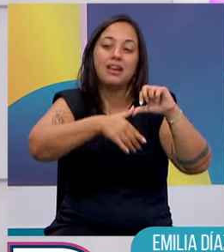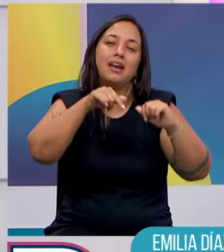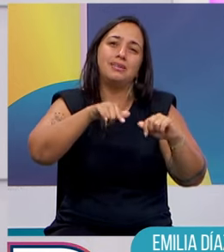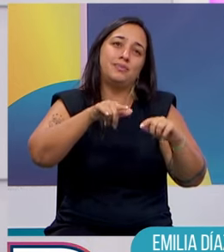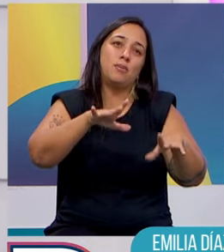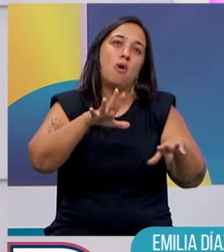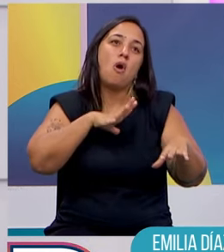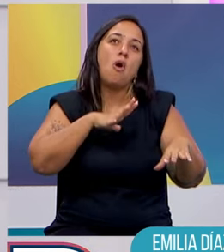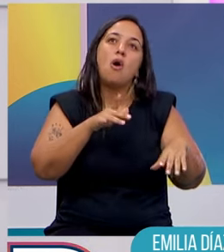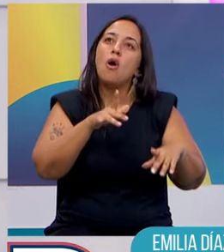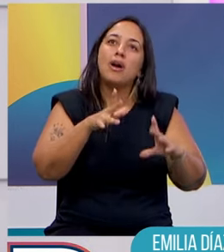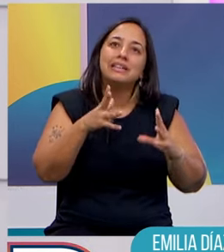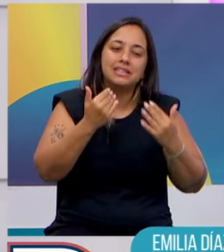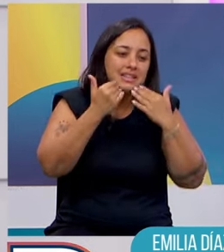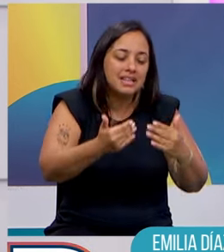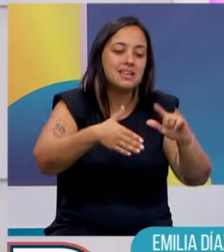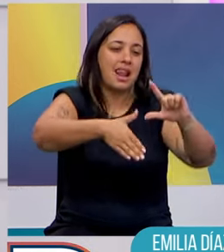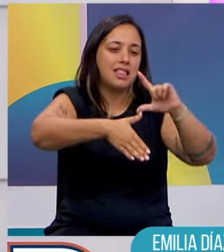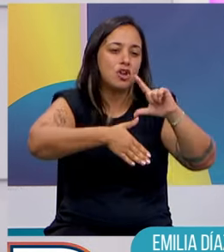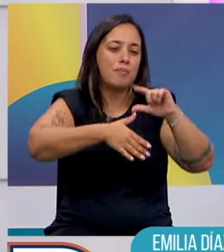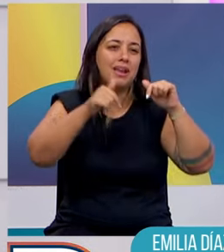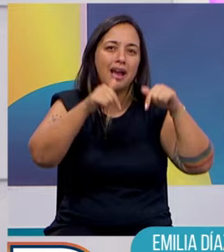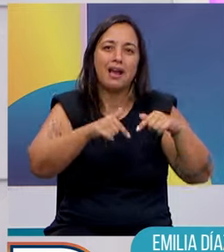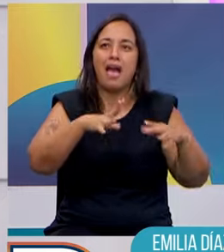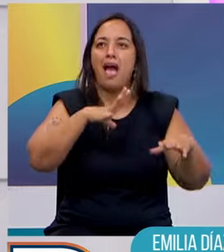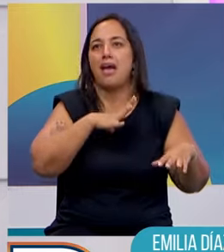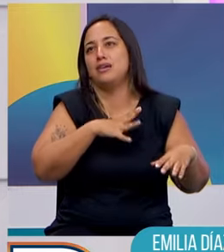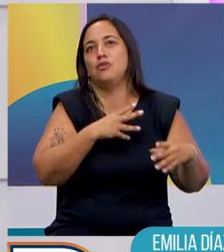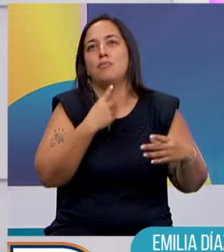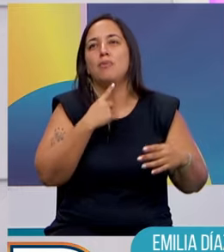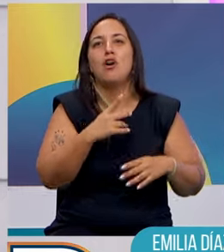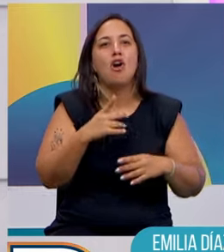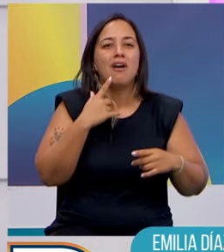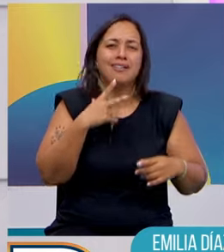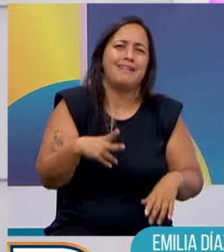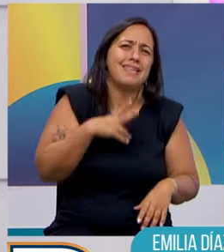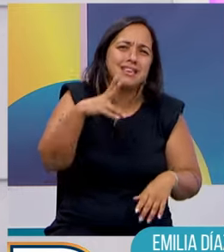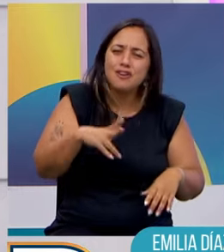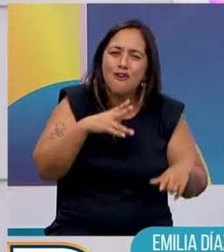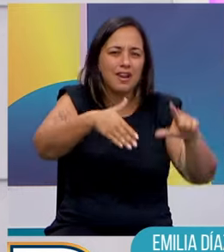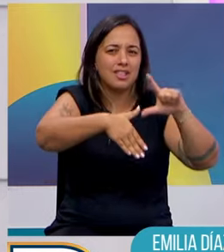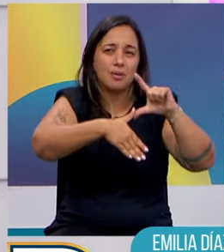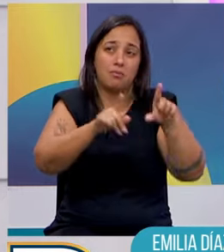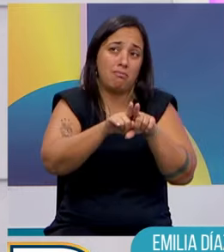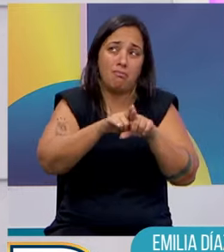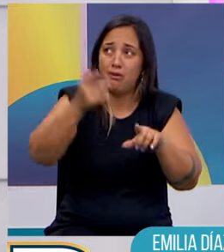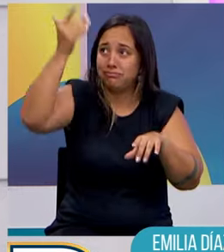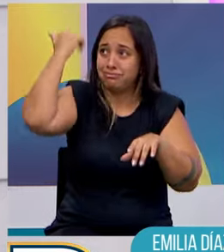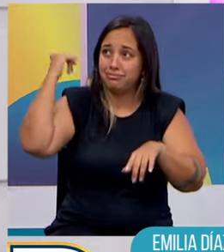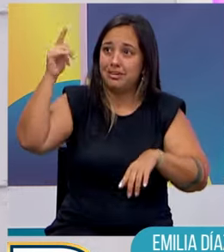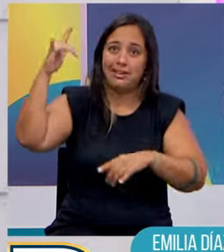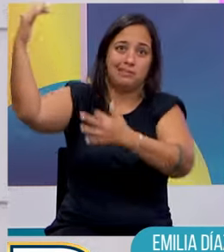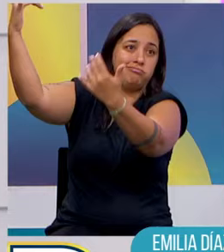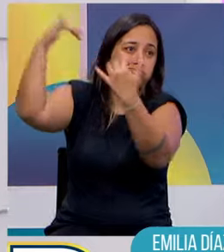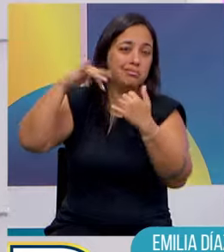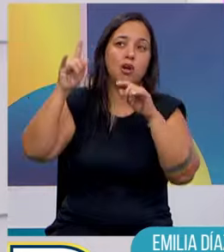mundo. Es donde está el oro del mundo, donde estuvo el oro cuando vinieron a saquearnos. Pero